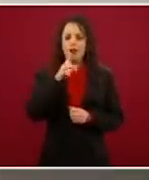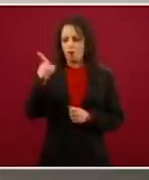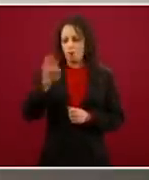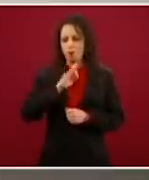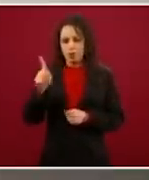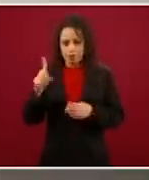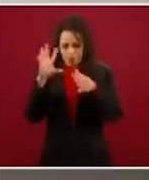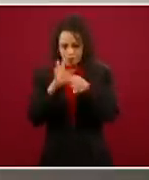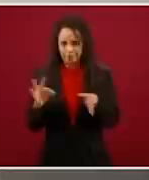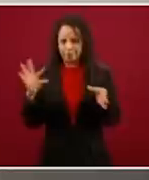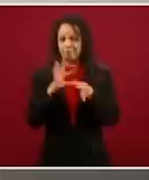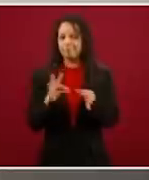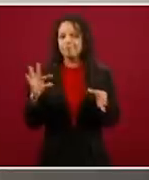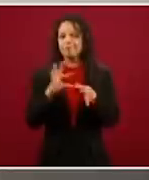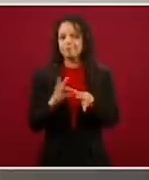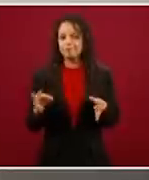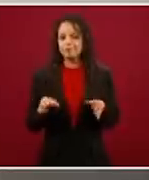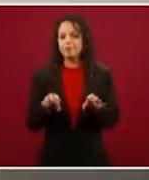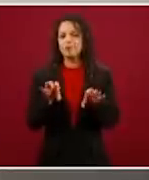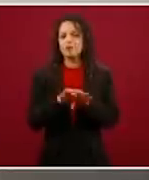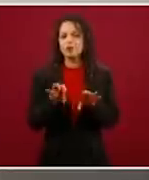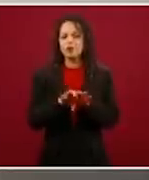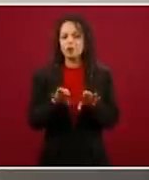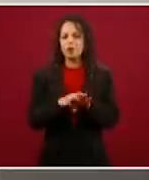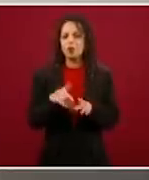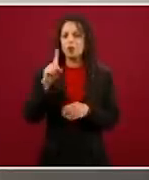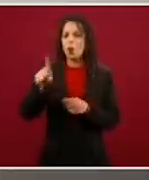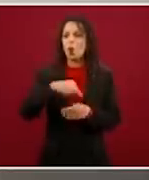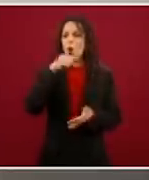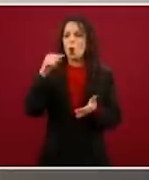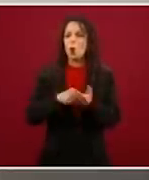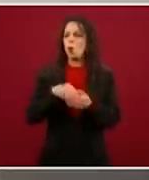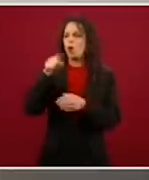de cómo en un domicilio